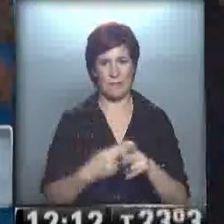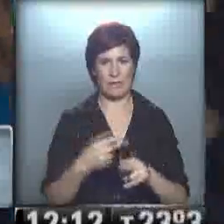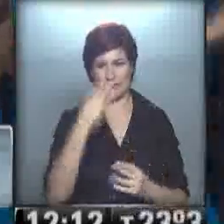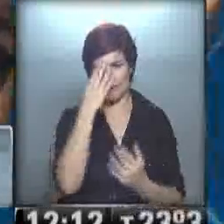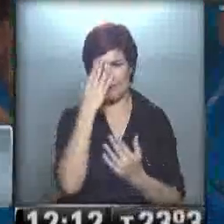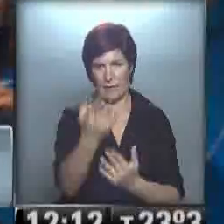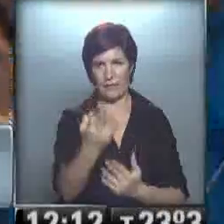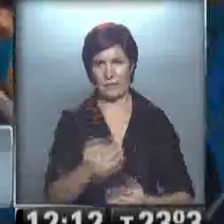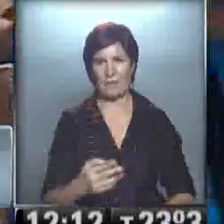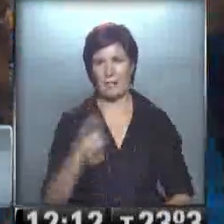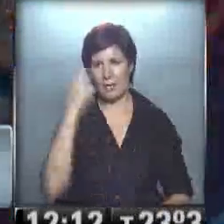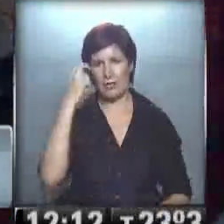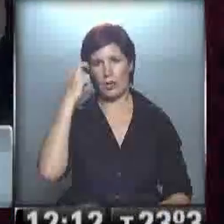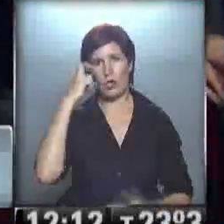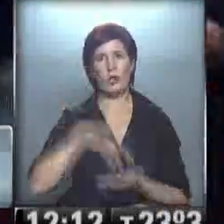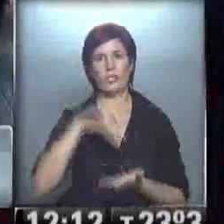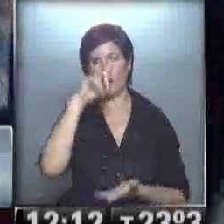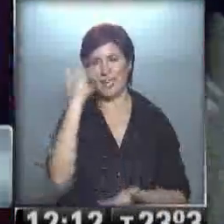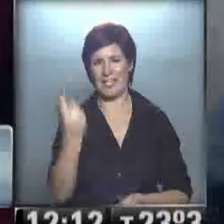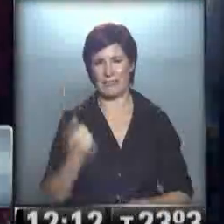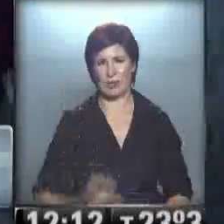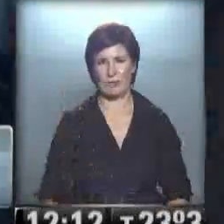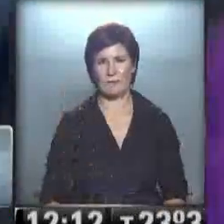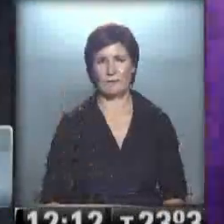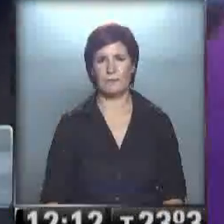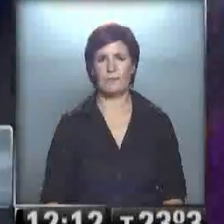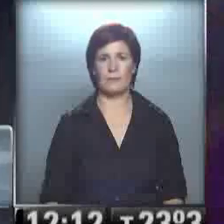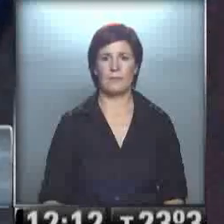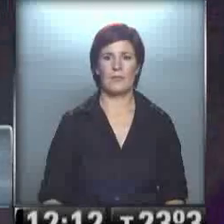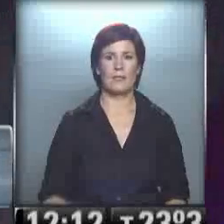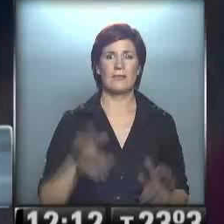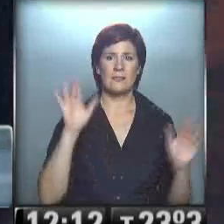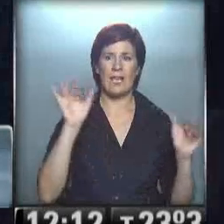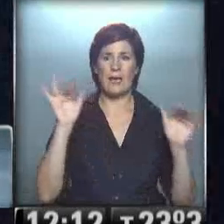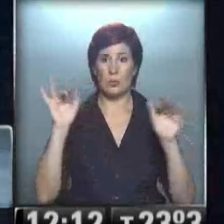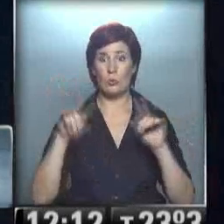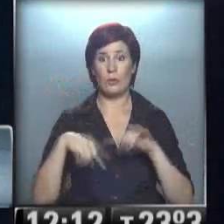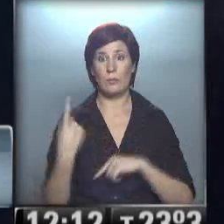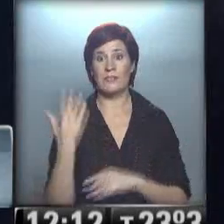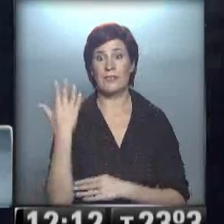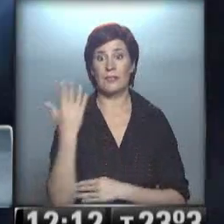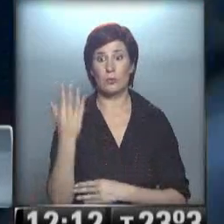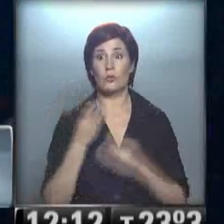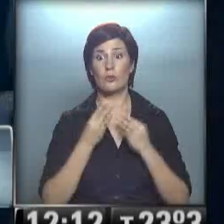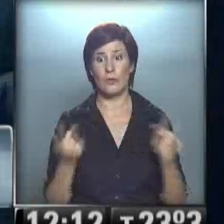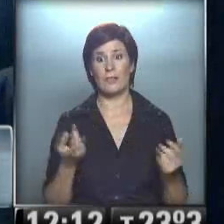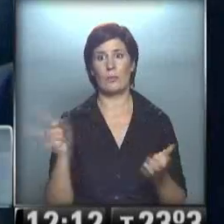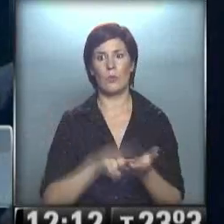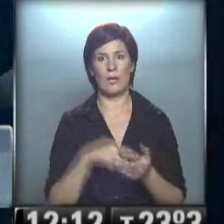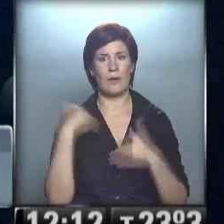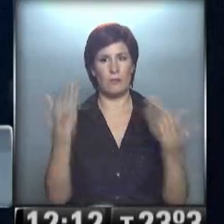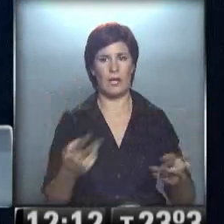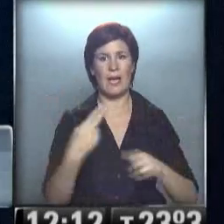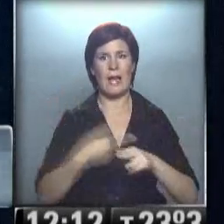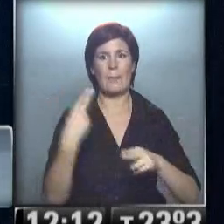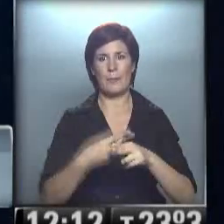frente al Congreso Nacional, para saludar y esperar el momento en el que, luego del discurso, vuelva a salir a la plaza a saludar